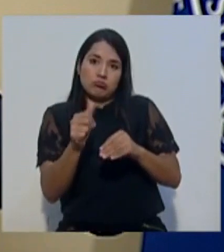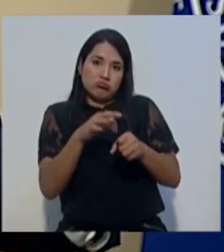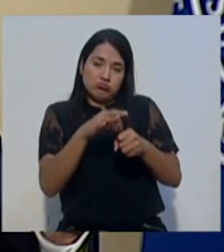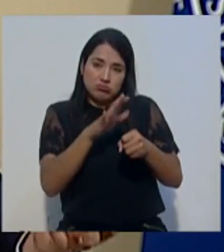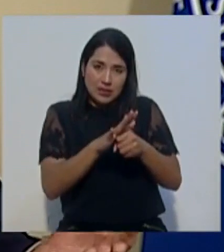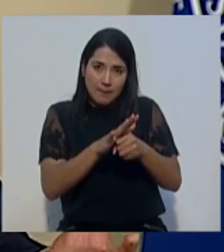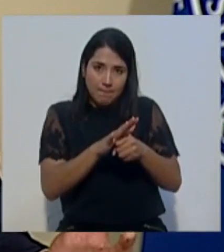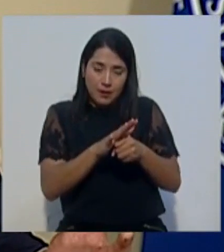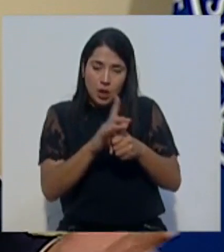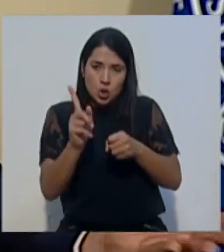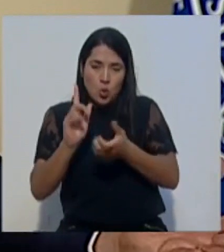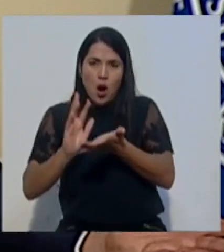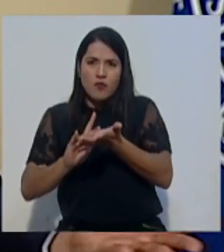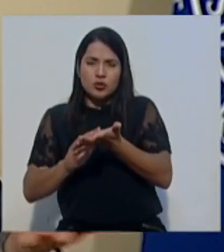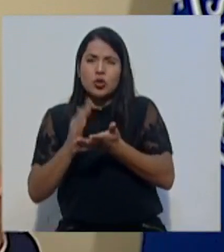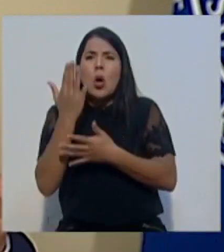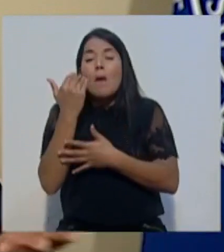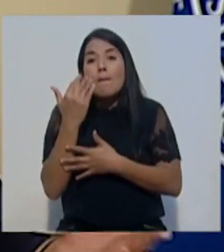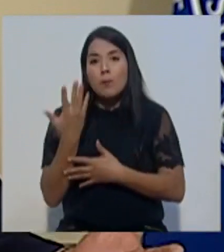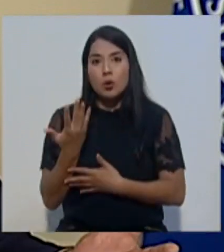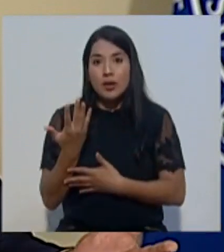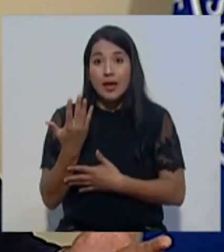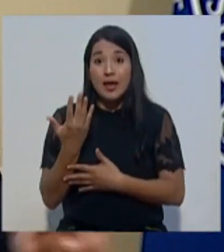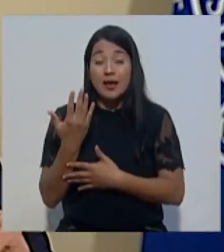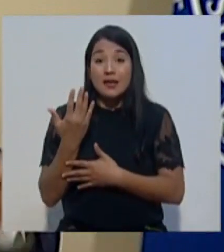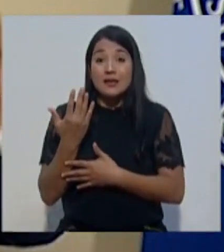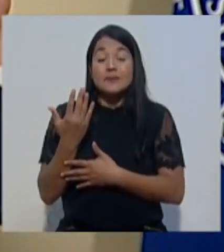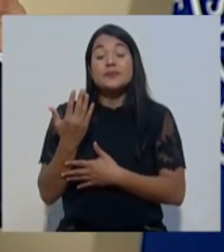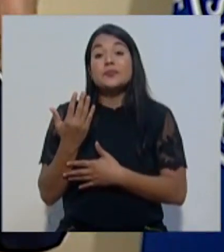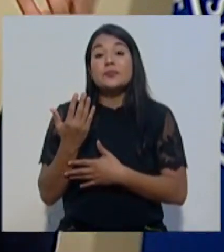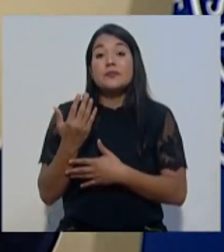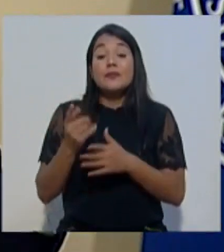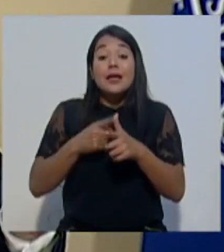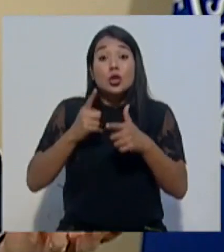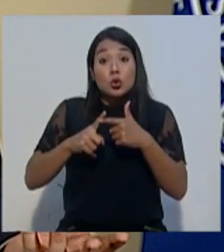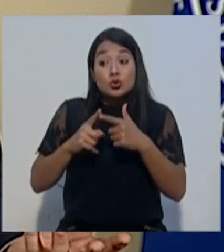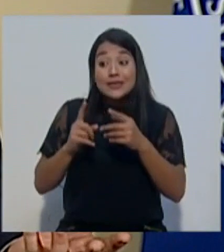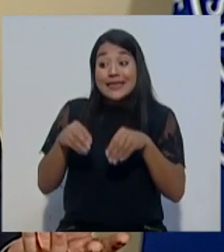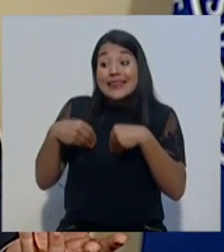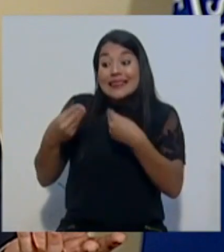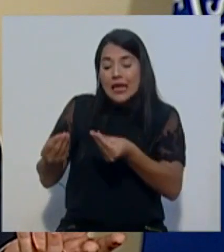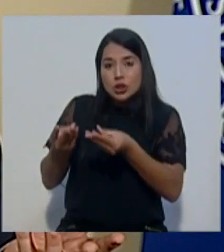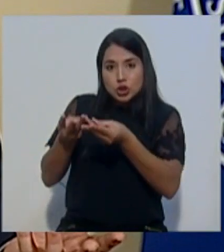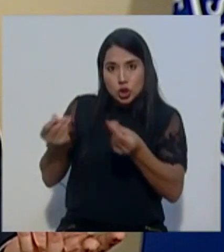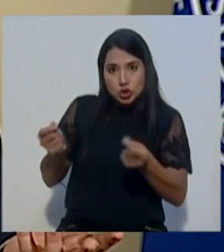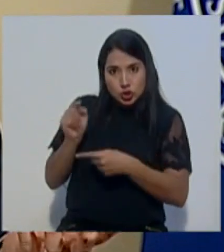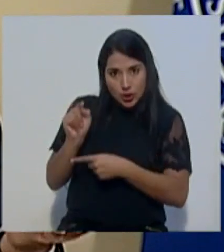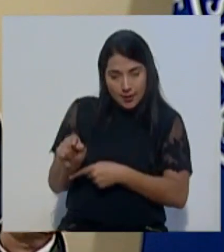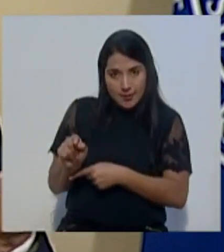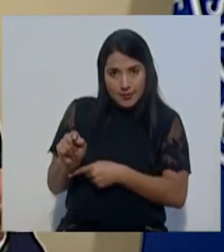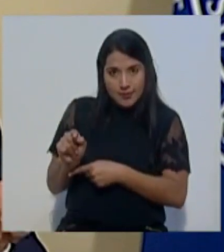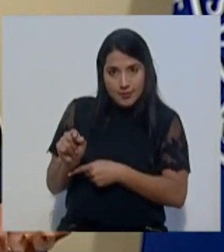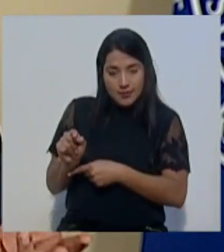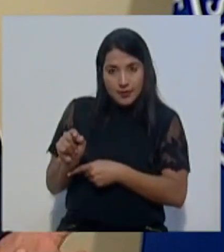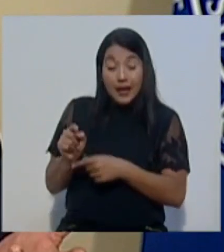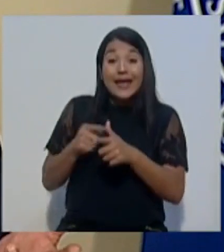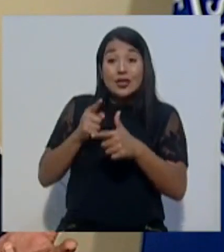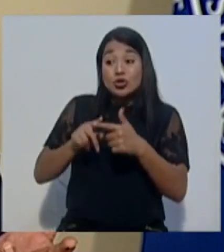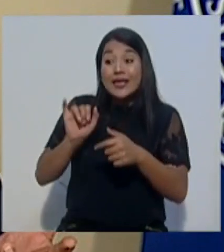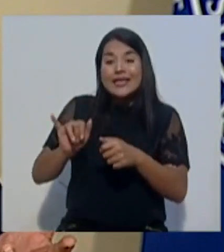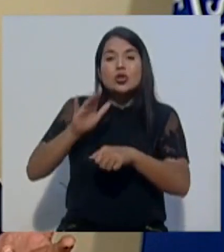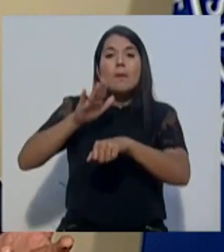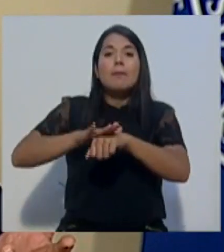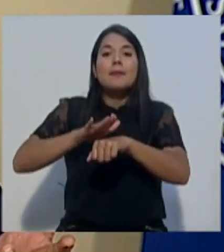porque también el desempleo rural lo que genera son migraciones, pobreza, dar una solución acá y que eso nos